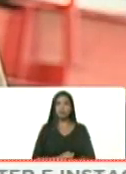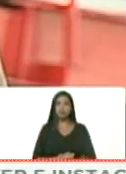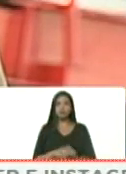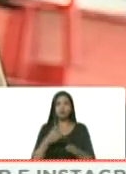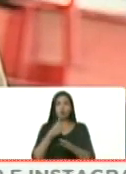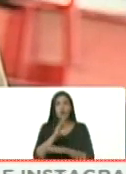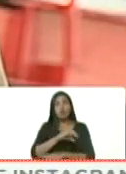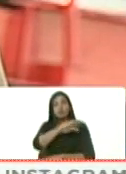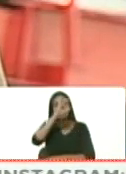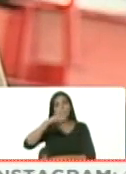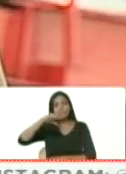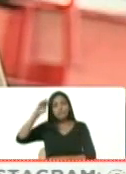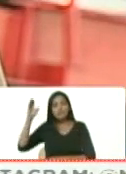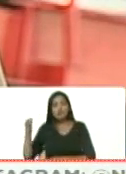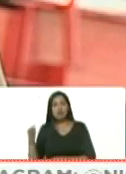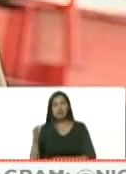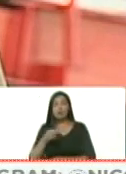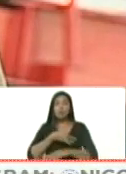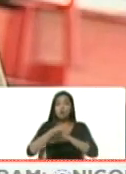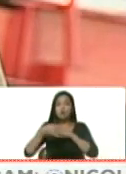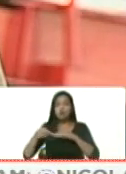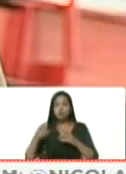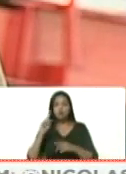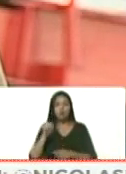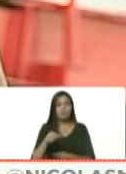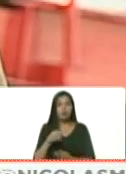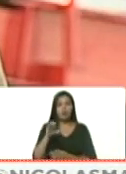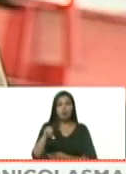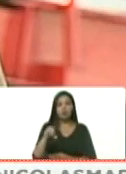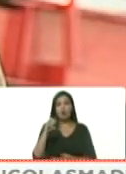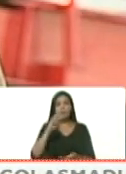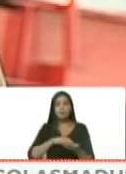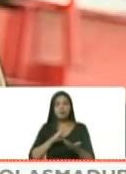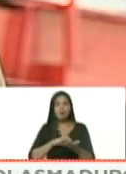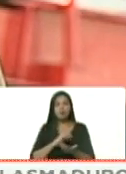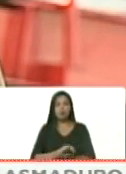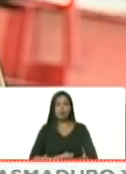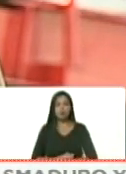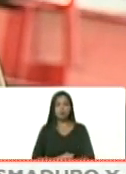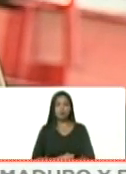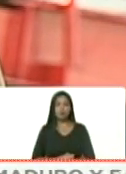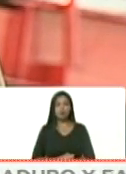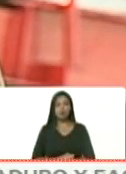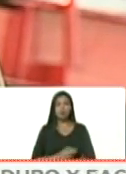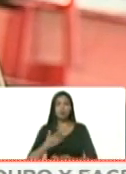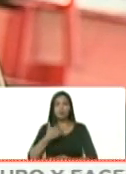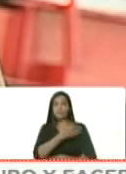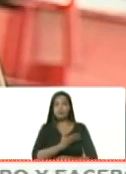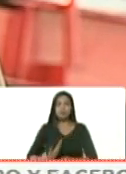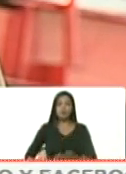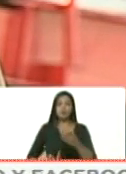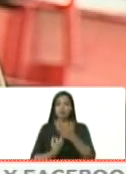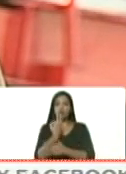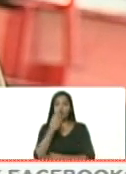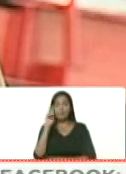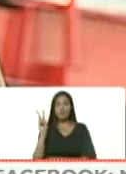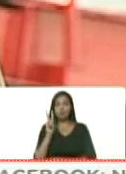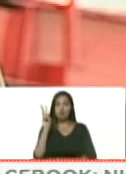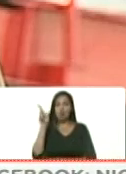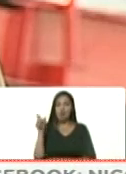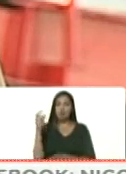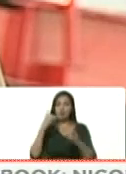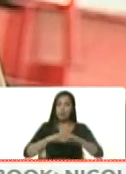Altos Mirandinos, municipio Los Salias, ahí en el estado Miranda. Ahí está el presidente de la Fundación Venezolana para